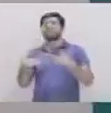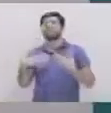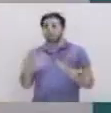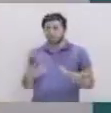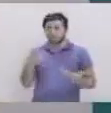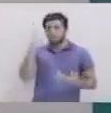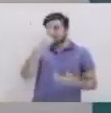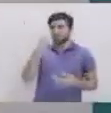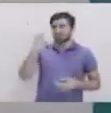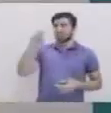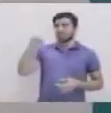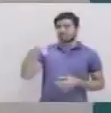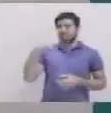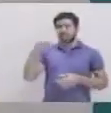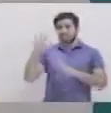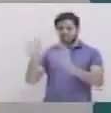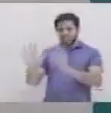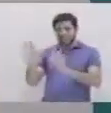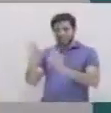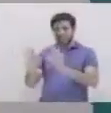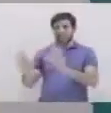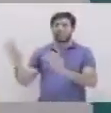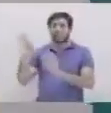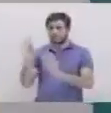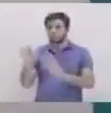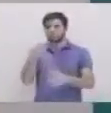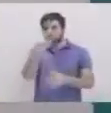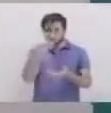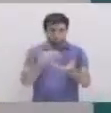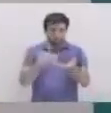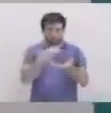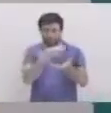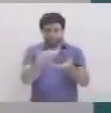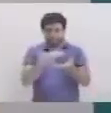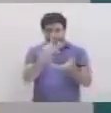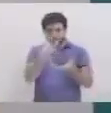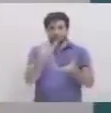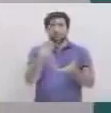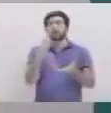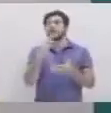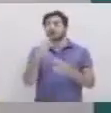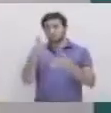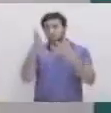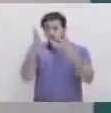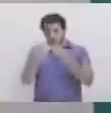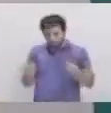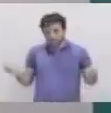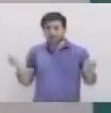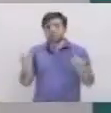metros dividido en el seno de 10 grados. Al momento de operar esto,